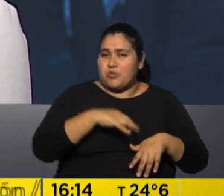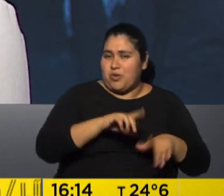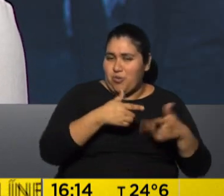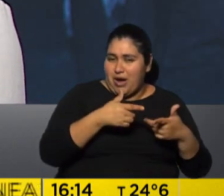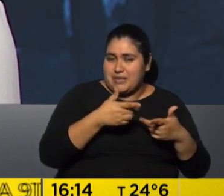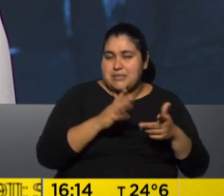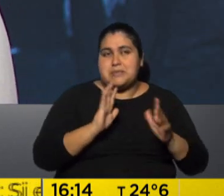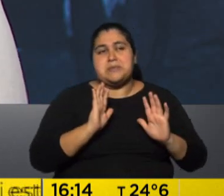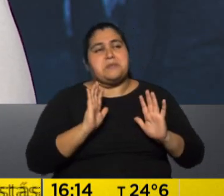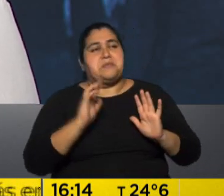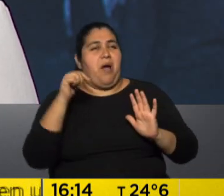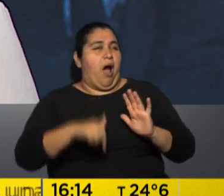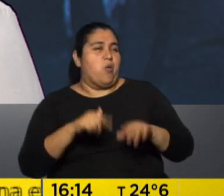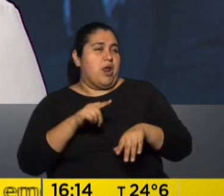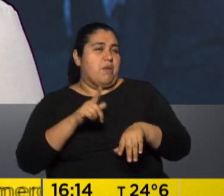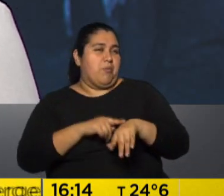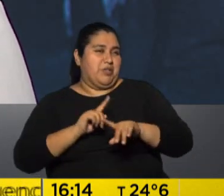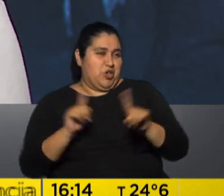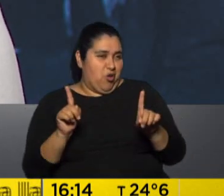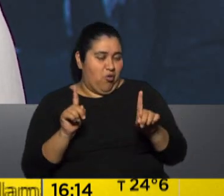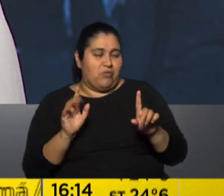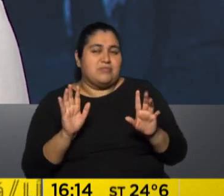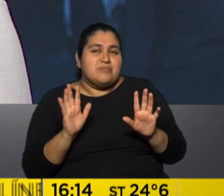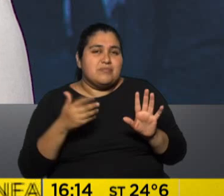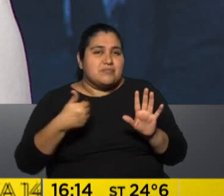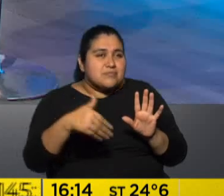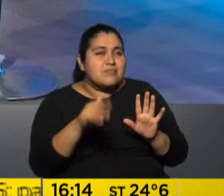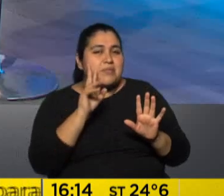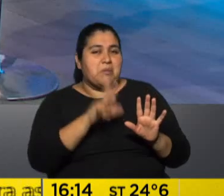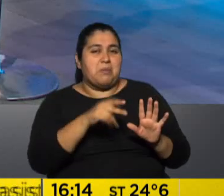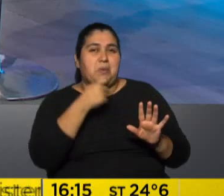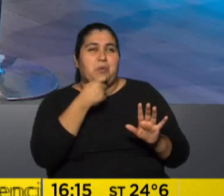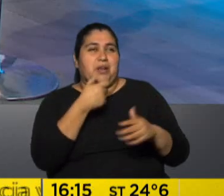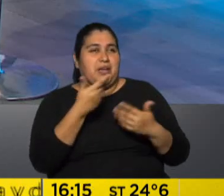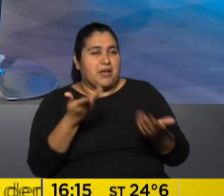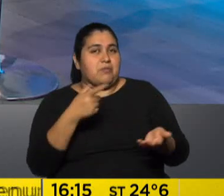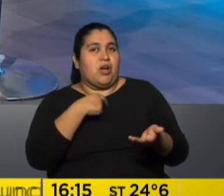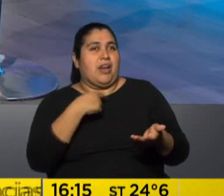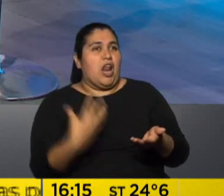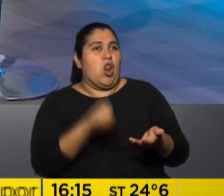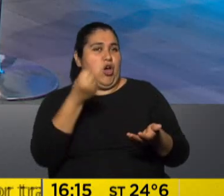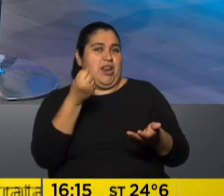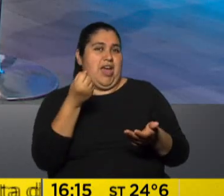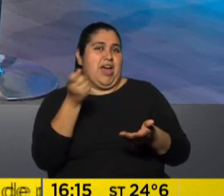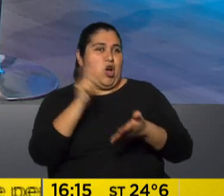Mira, yo creo que no. Obviamente, quizás si vos quedás del lugar del que no pudiste lograr el contrato,